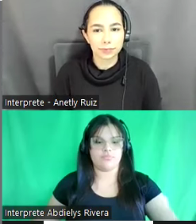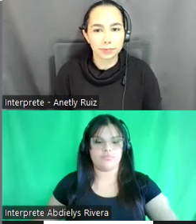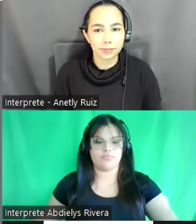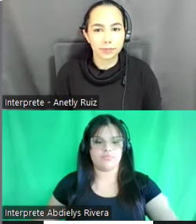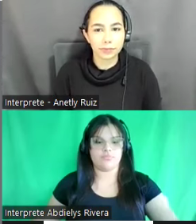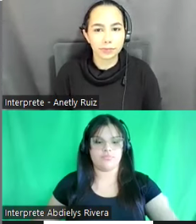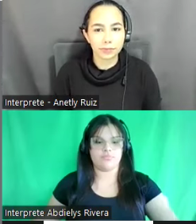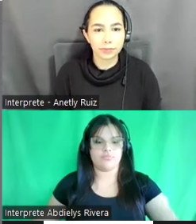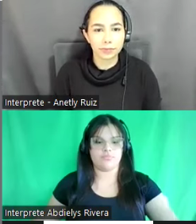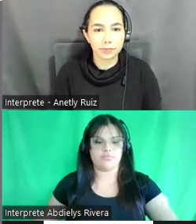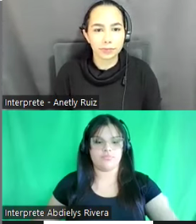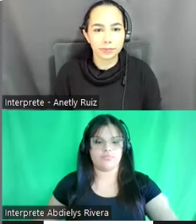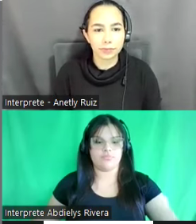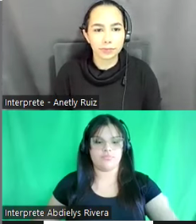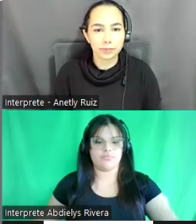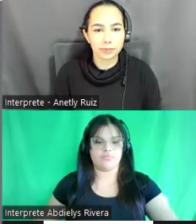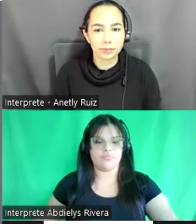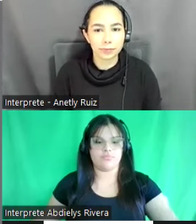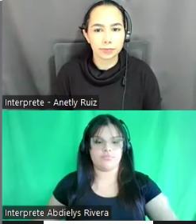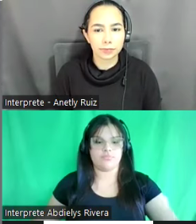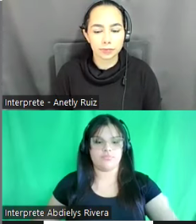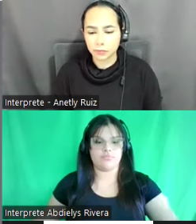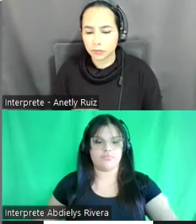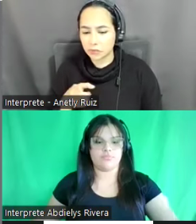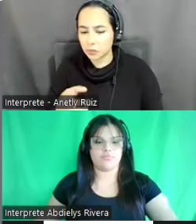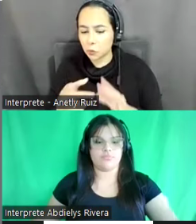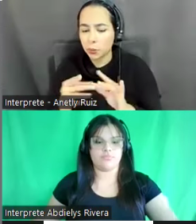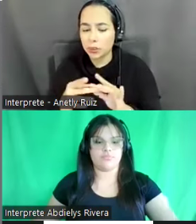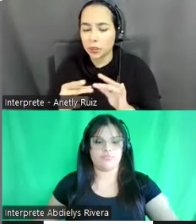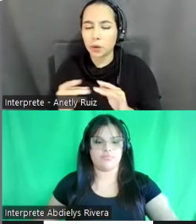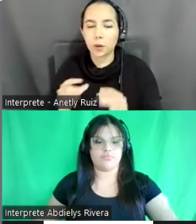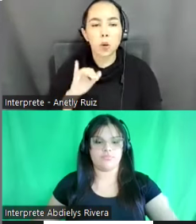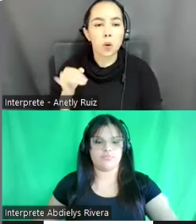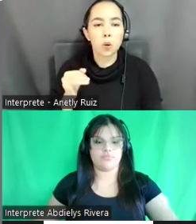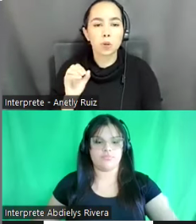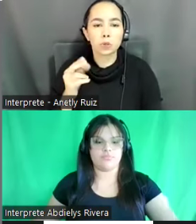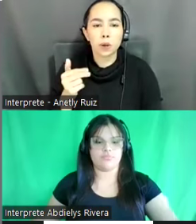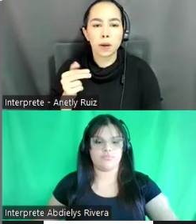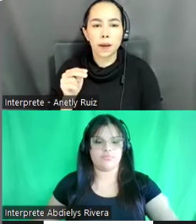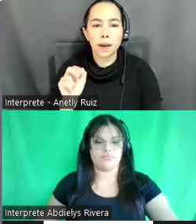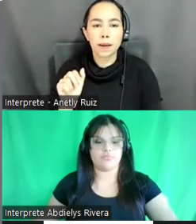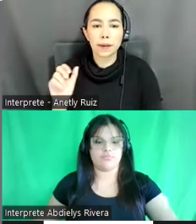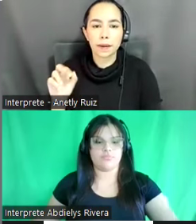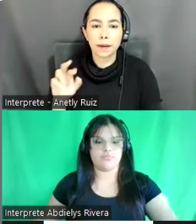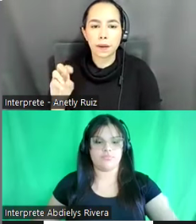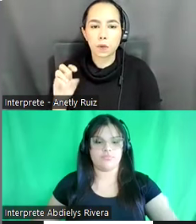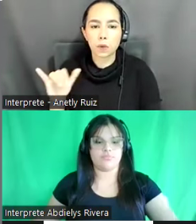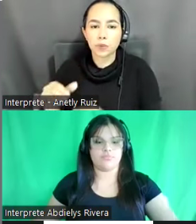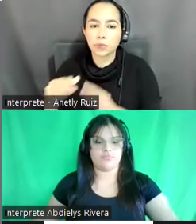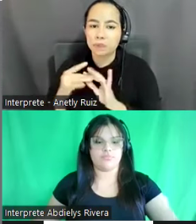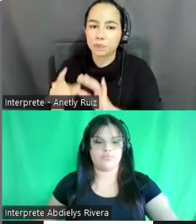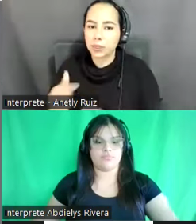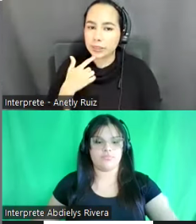Me parece un comentario bien curioso el que hace Joana Arroyo. Los profesionales están escasos a nivel de oficinas,